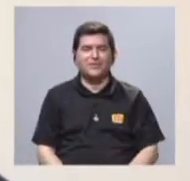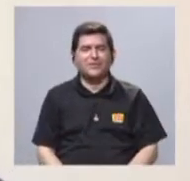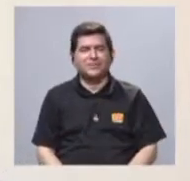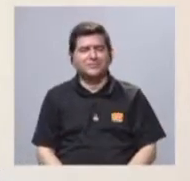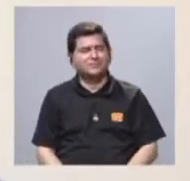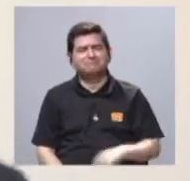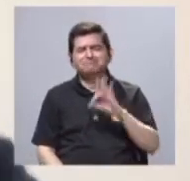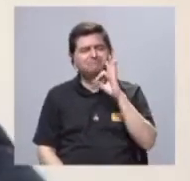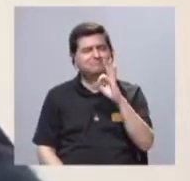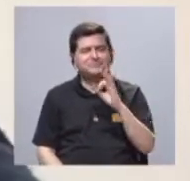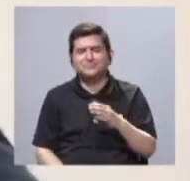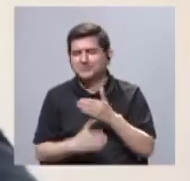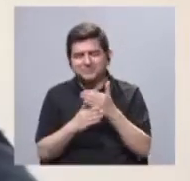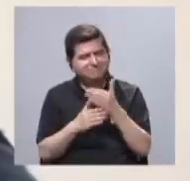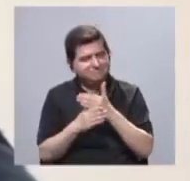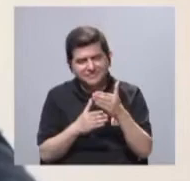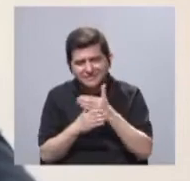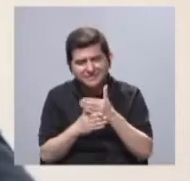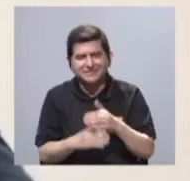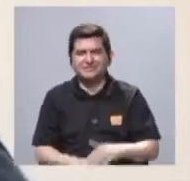grato compartir con ustedes.